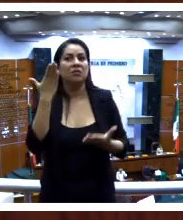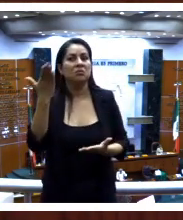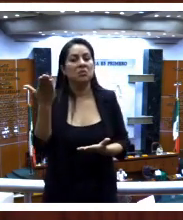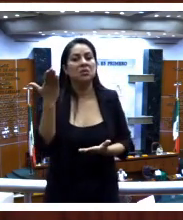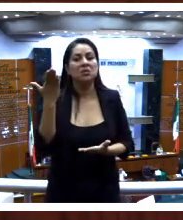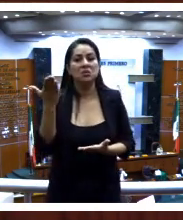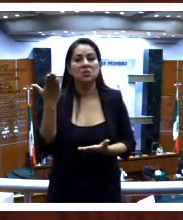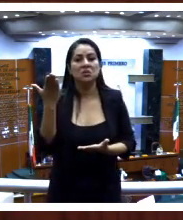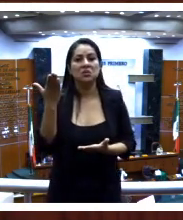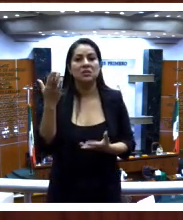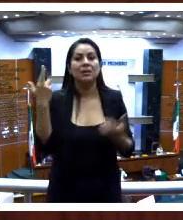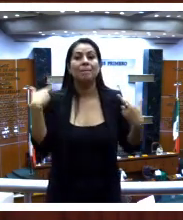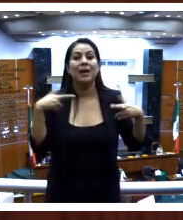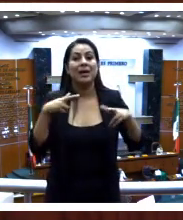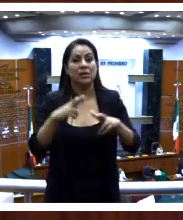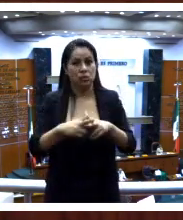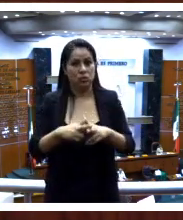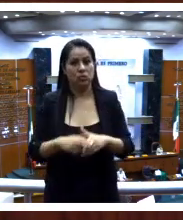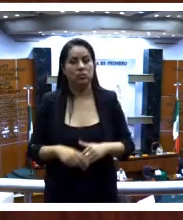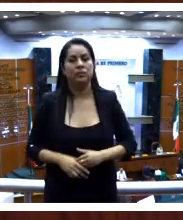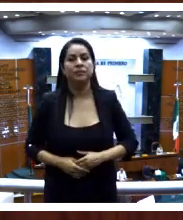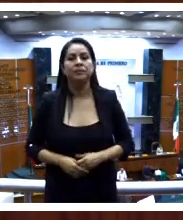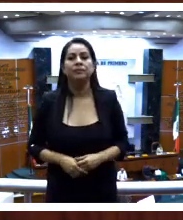de profesores.